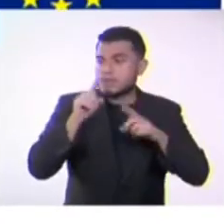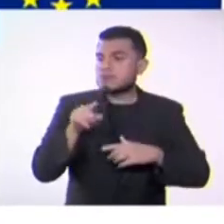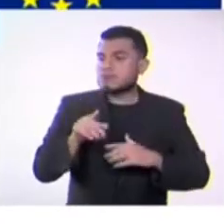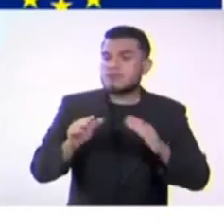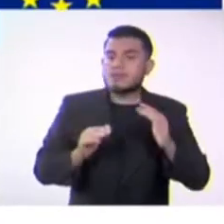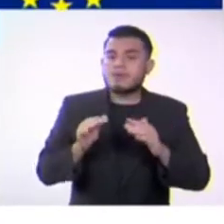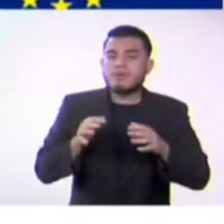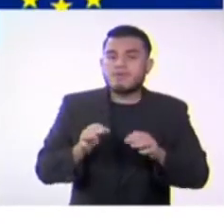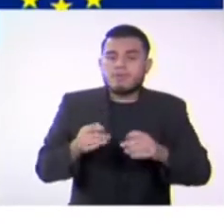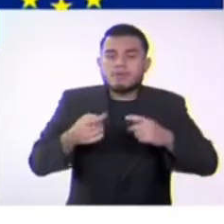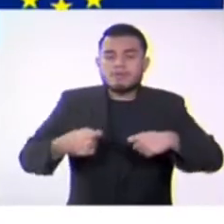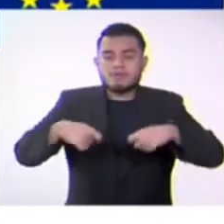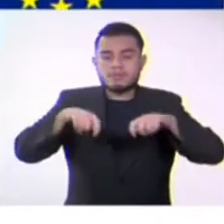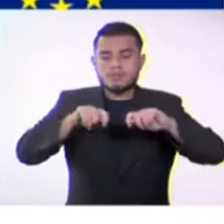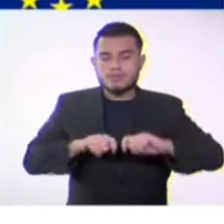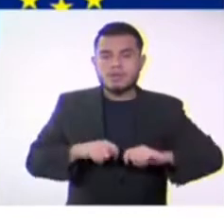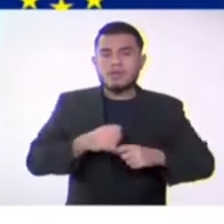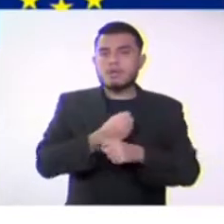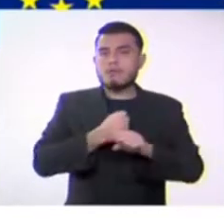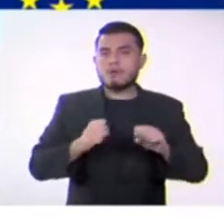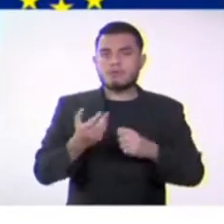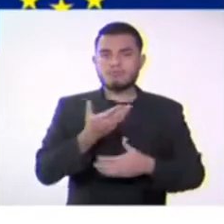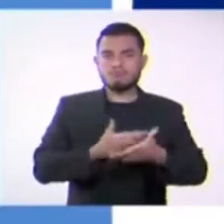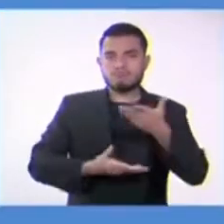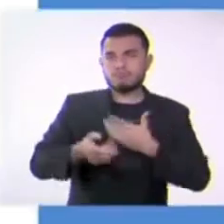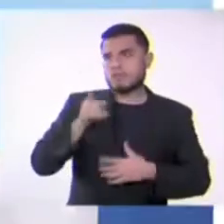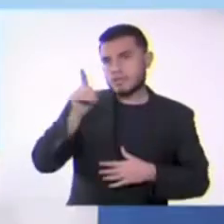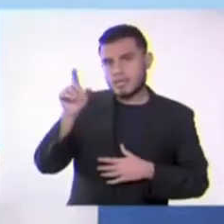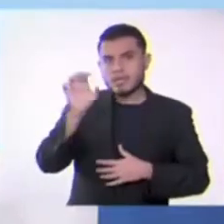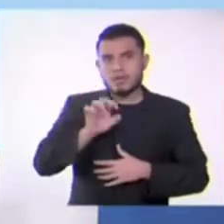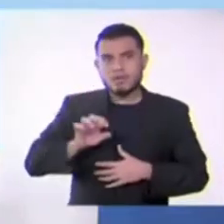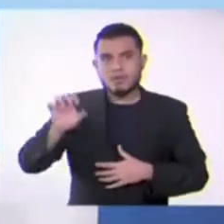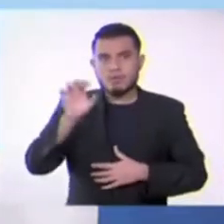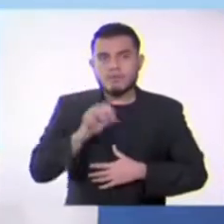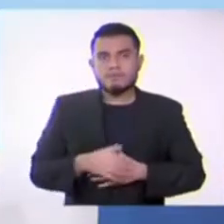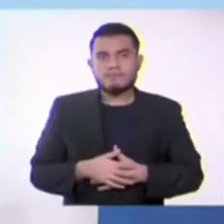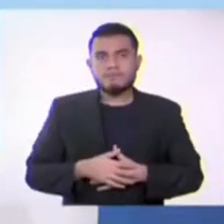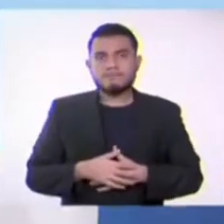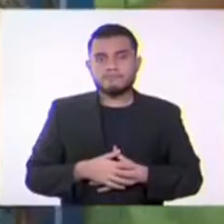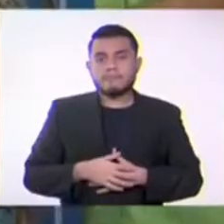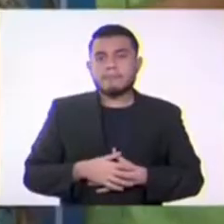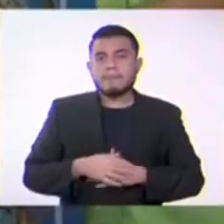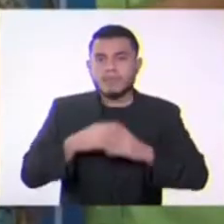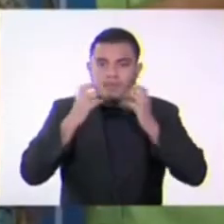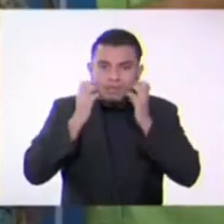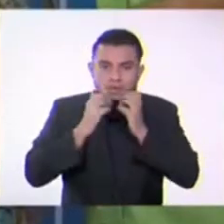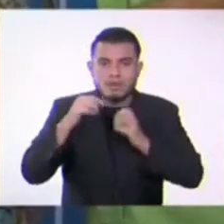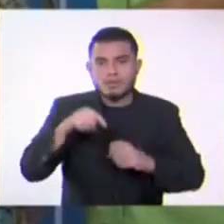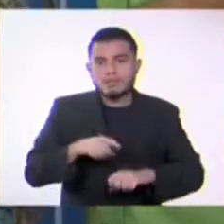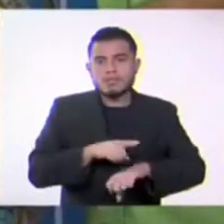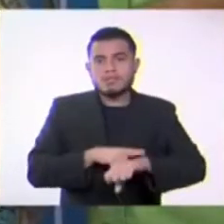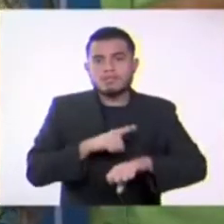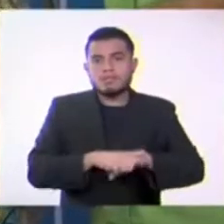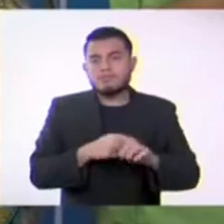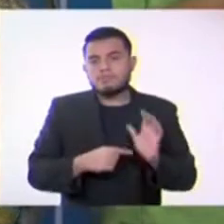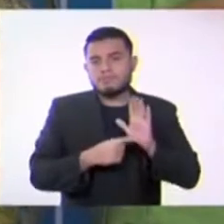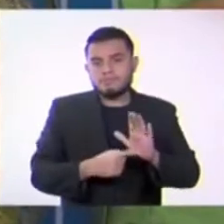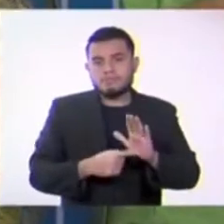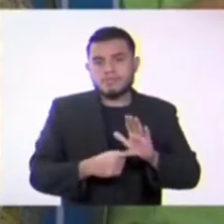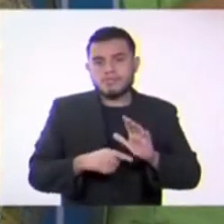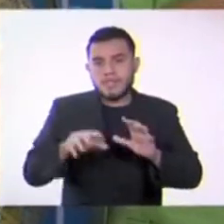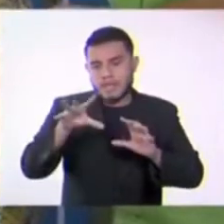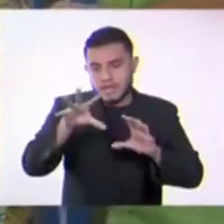un tratado de libertad comercial en Europa. Federico nos va a mostrar en este momento en el mapa dónde se